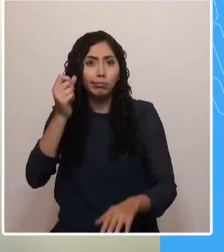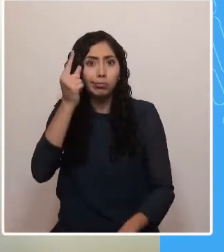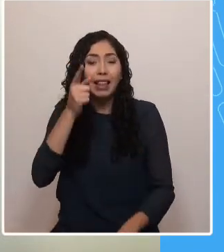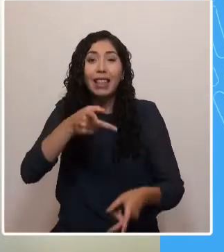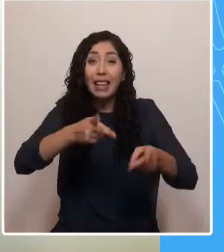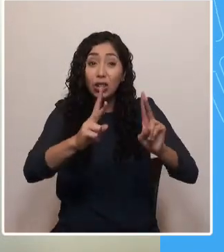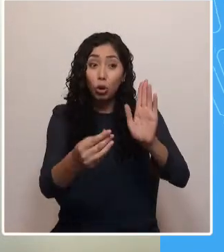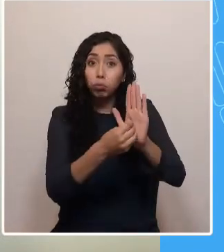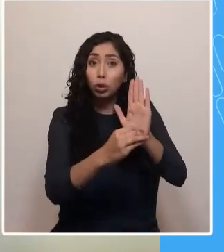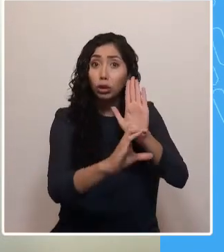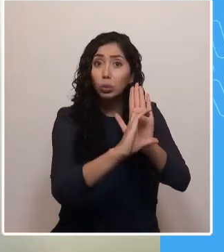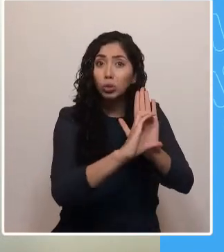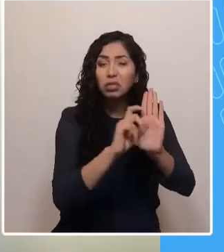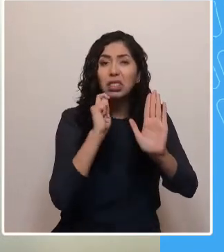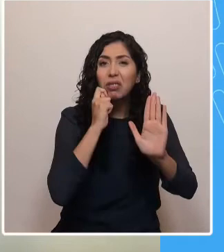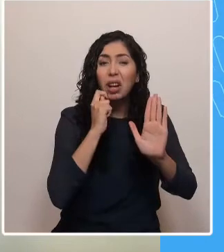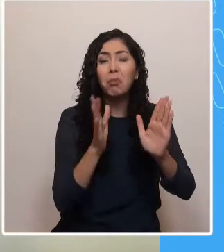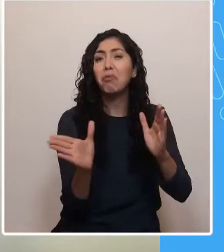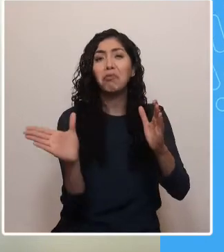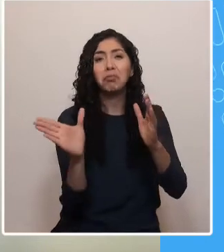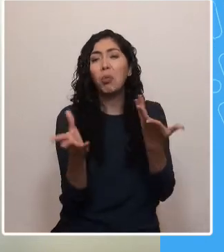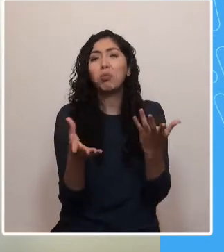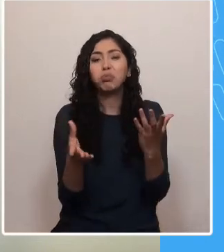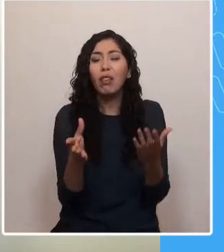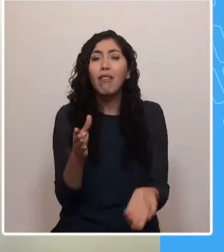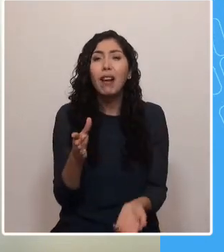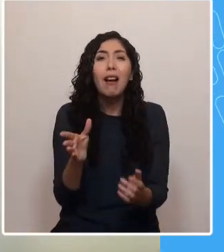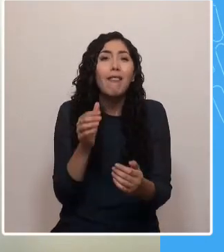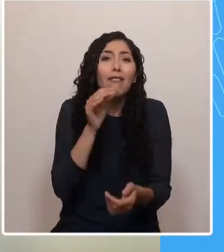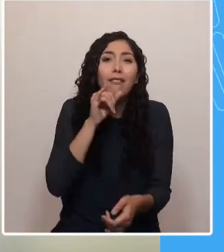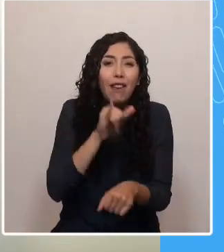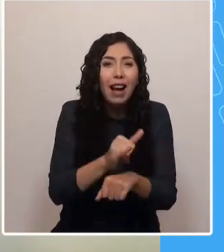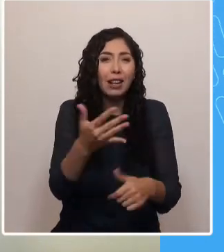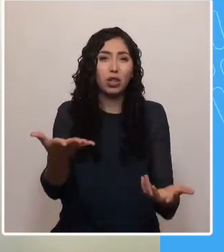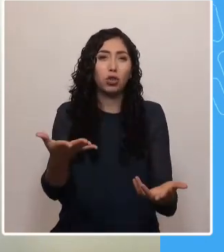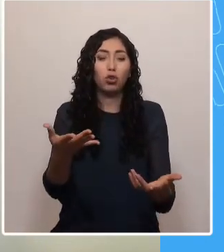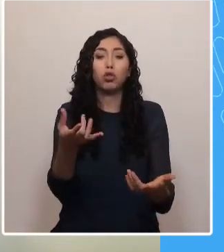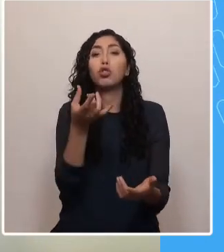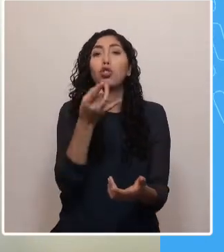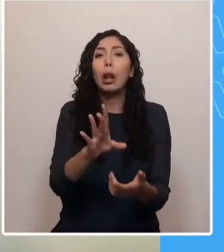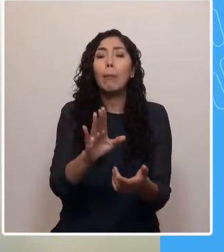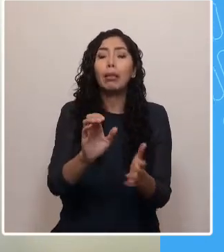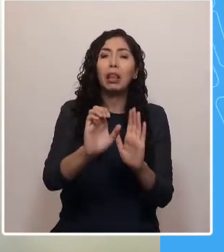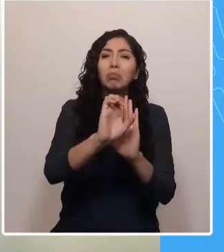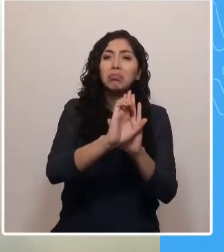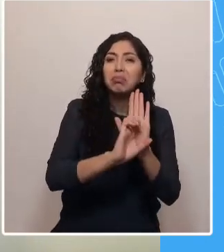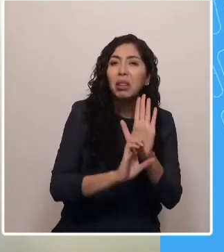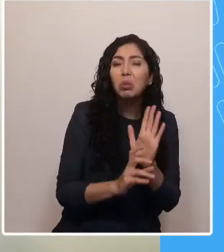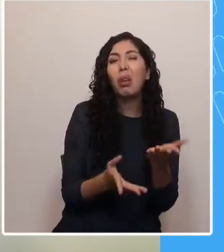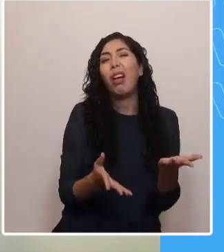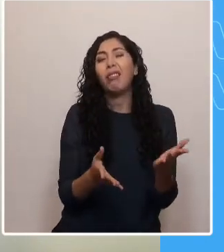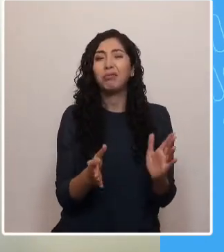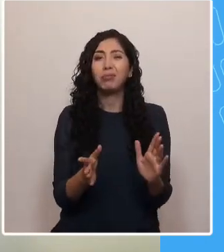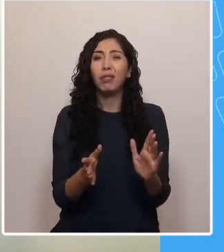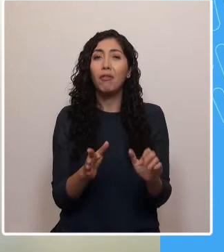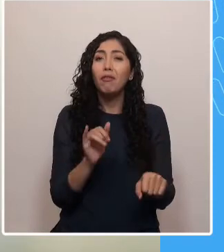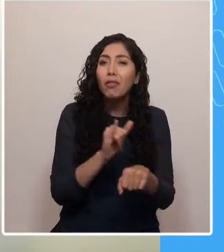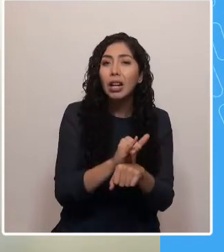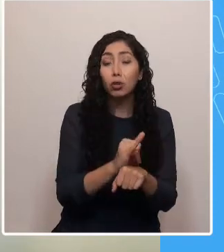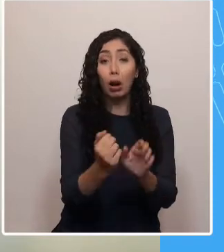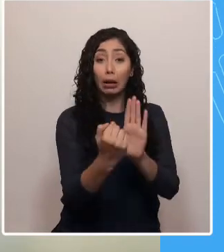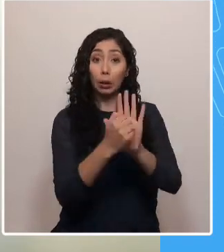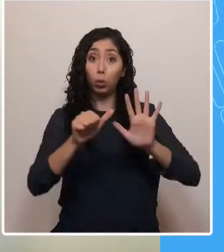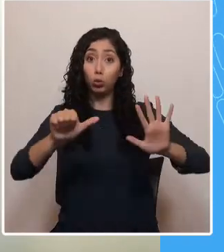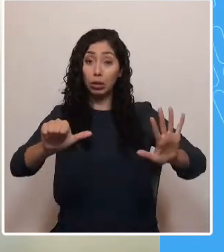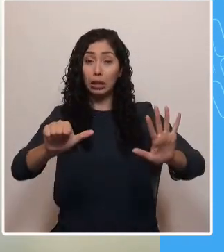Constitución son puro humo, sujeto al control absoluto de un estatismo trasnochado. Este artículo 6 no